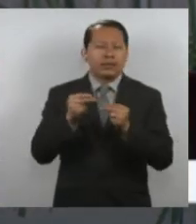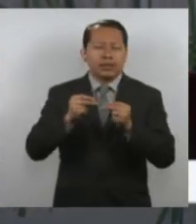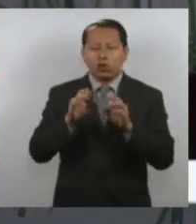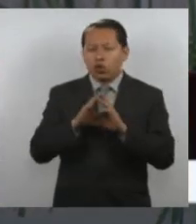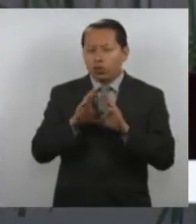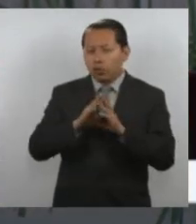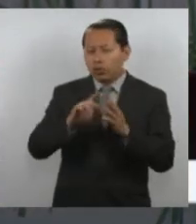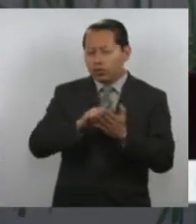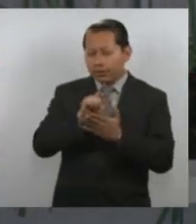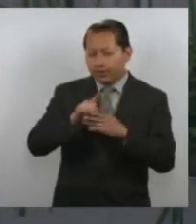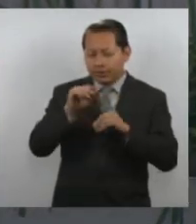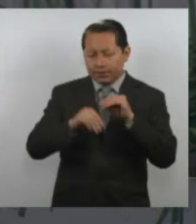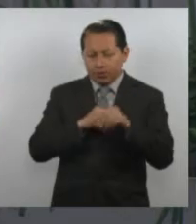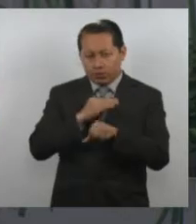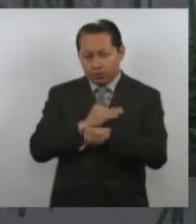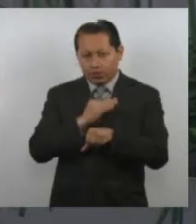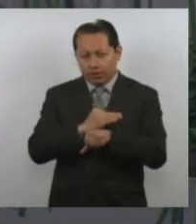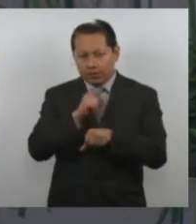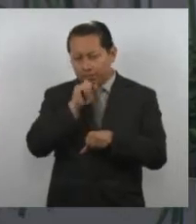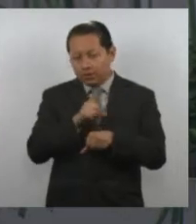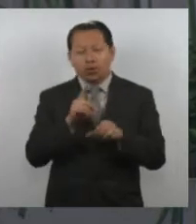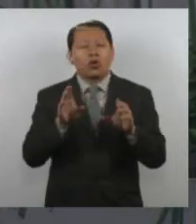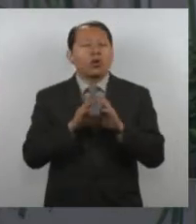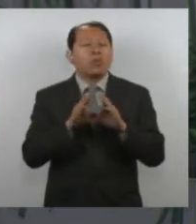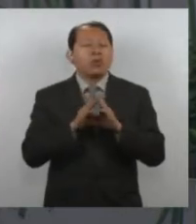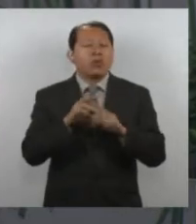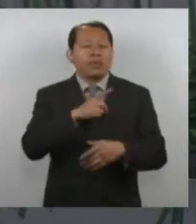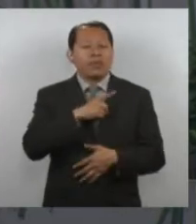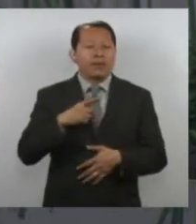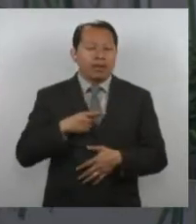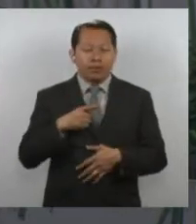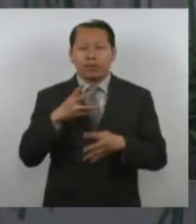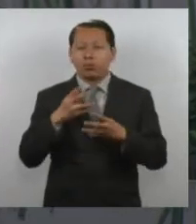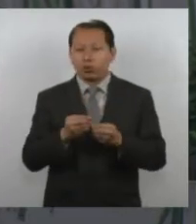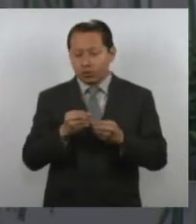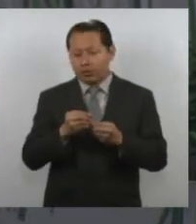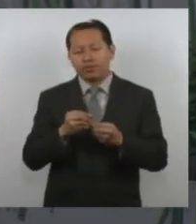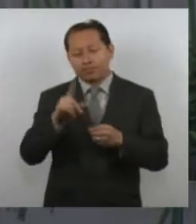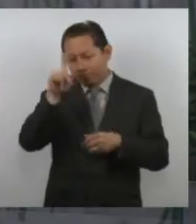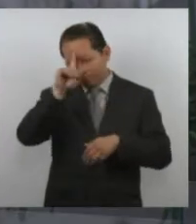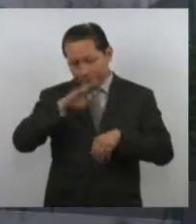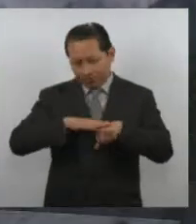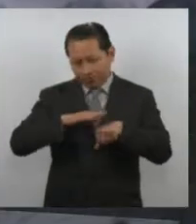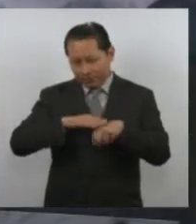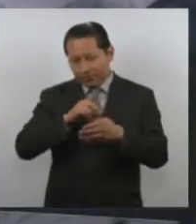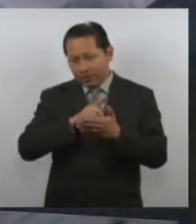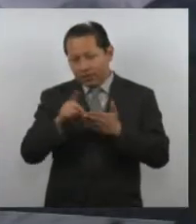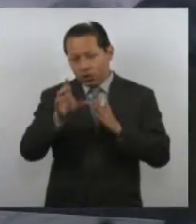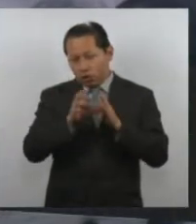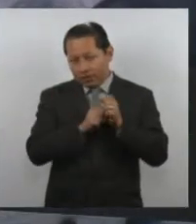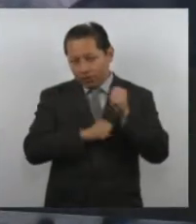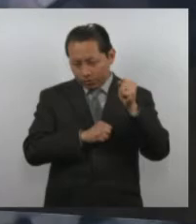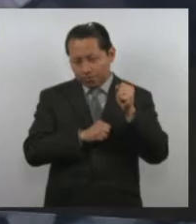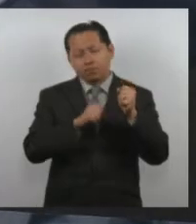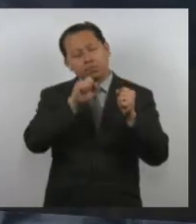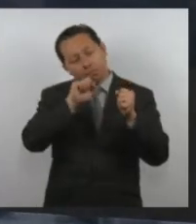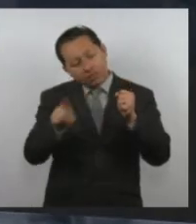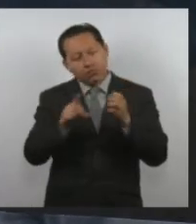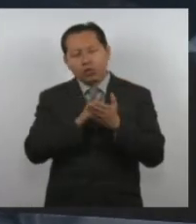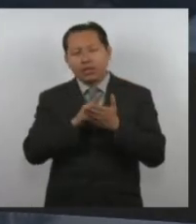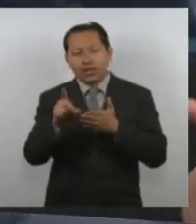los legisladores, en este caso, sí tengan mucha asesoría de derecho constitucional, además de derecho